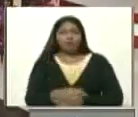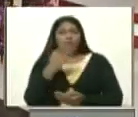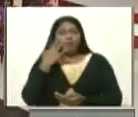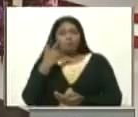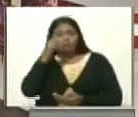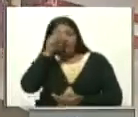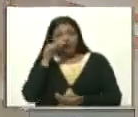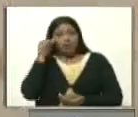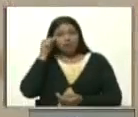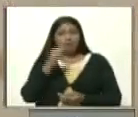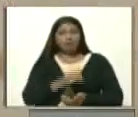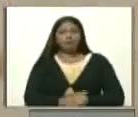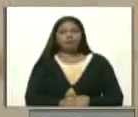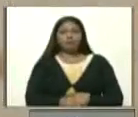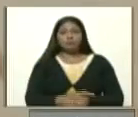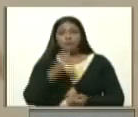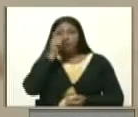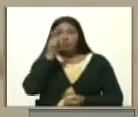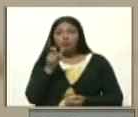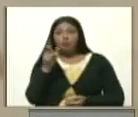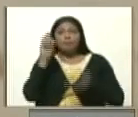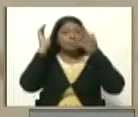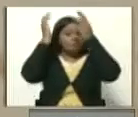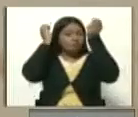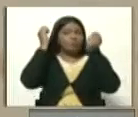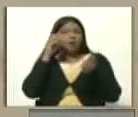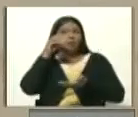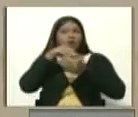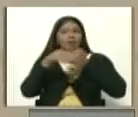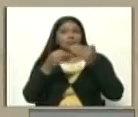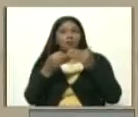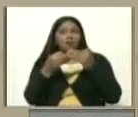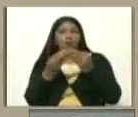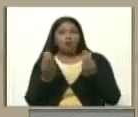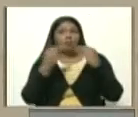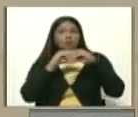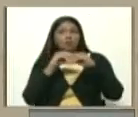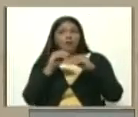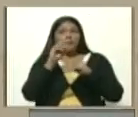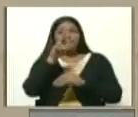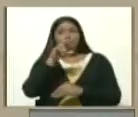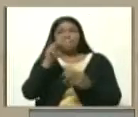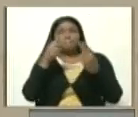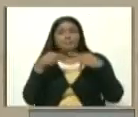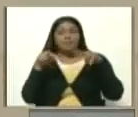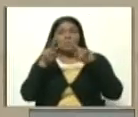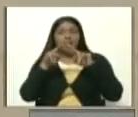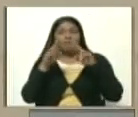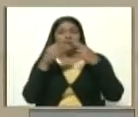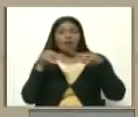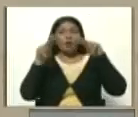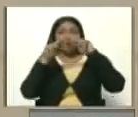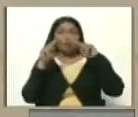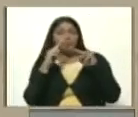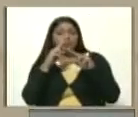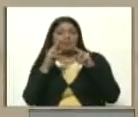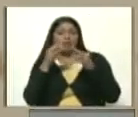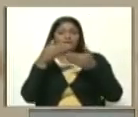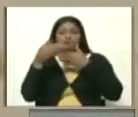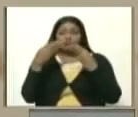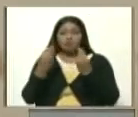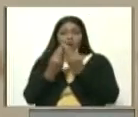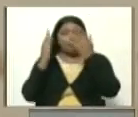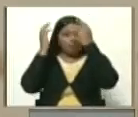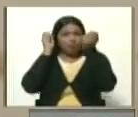Alex Saab? Fíjense, es una figura de agente diplomático establecida en la Convención de Viena sobre las relaciones diplomáticas. Eso